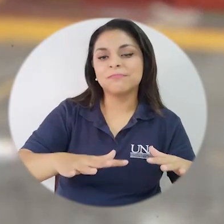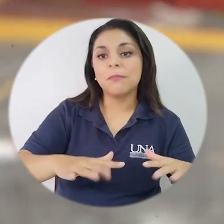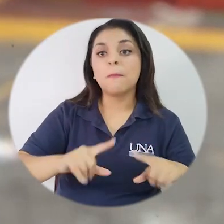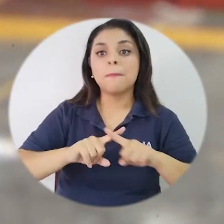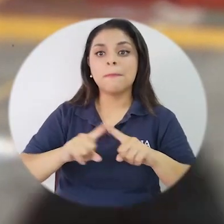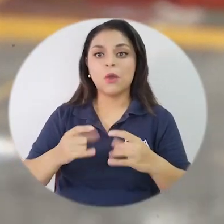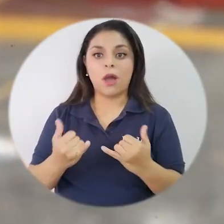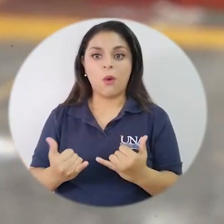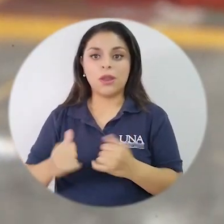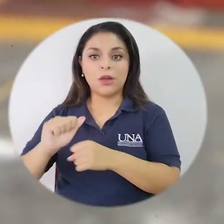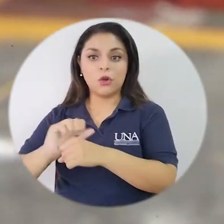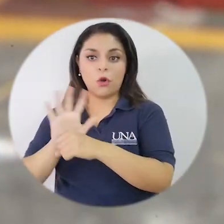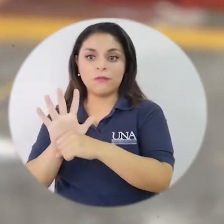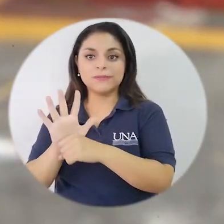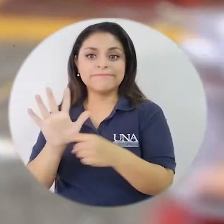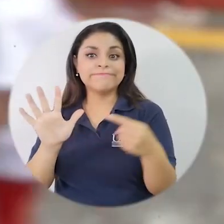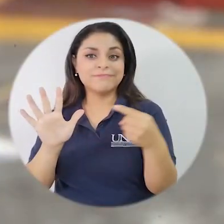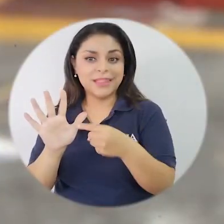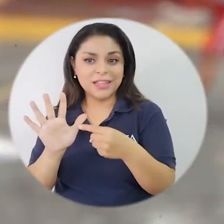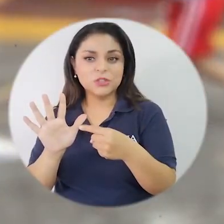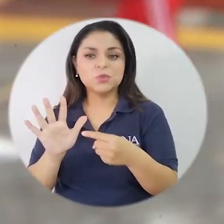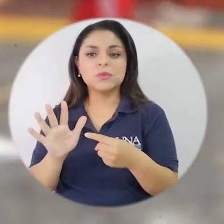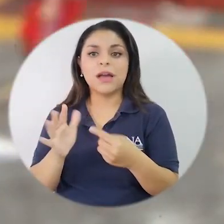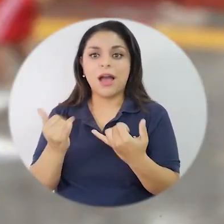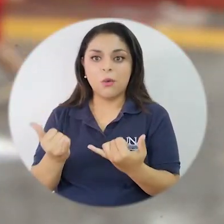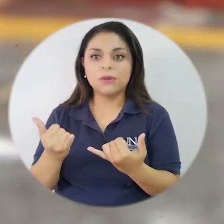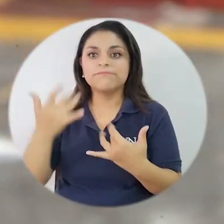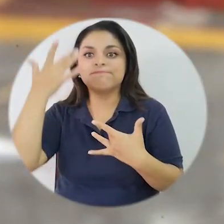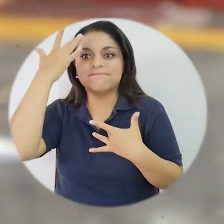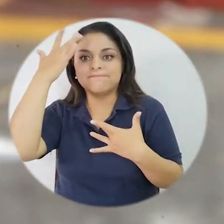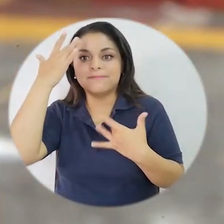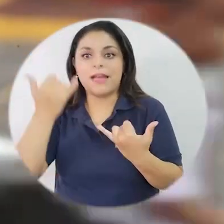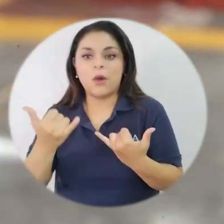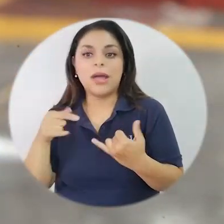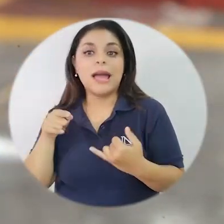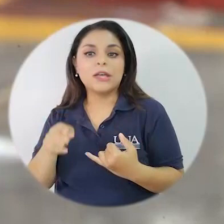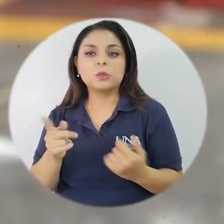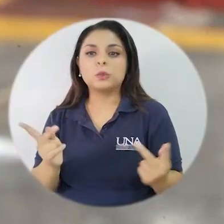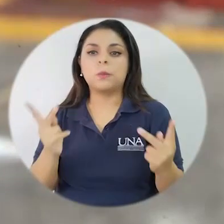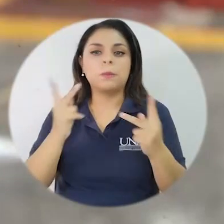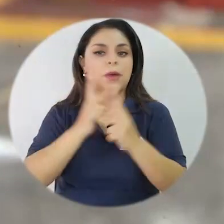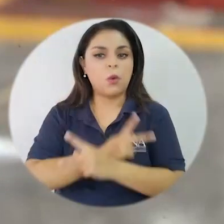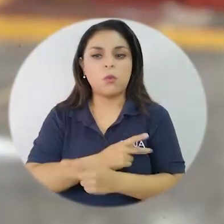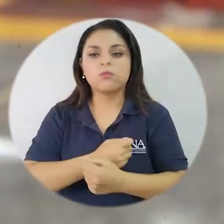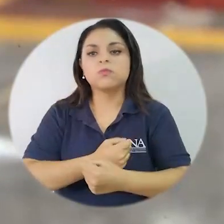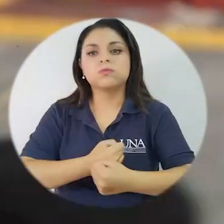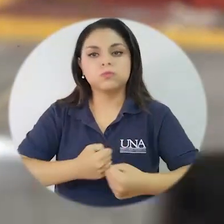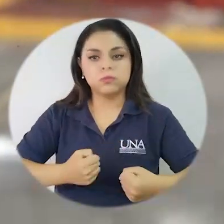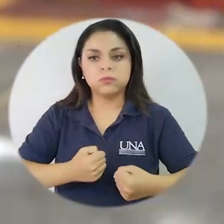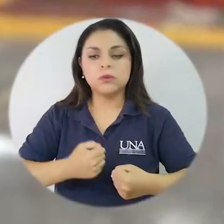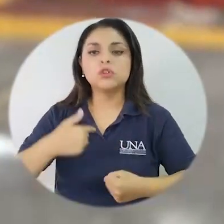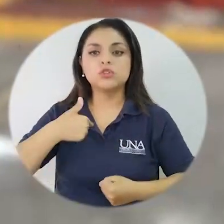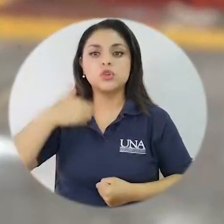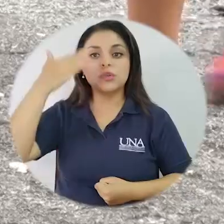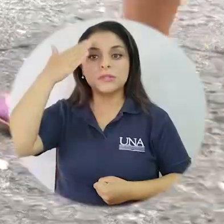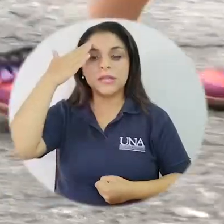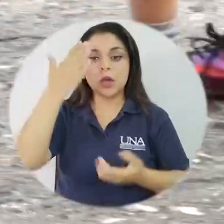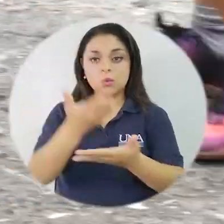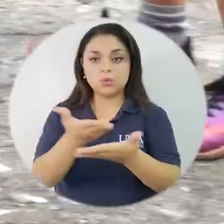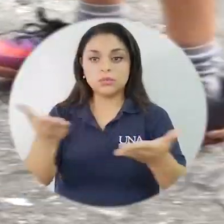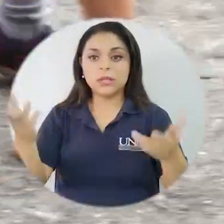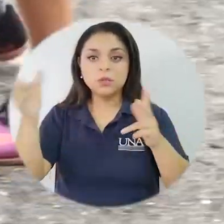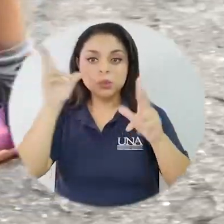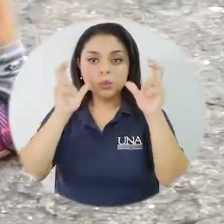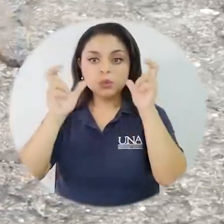está causando dificultades en estos momentos, viene a agravar muchísimo más esta situación. Y yo sé que las personas oyentes,